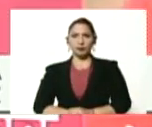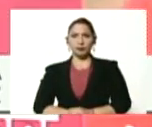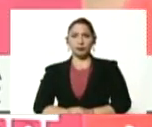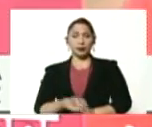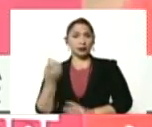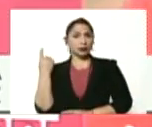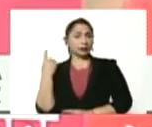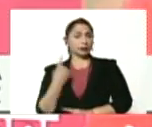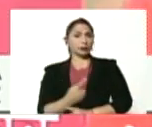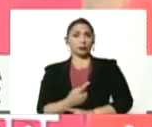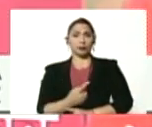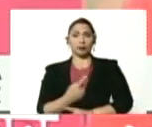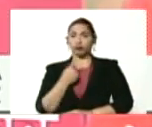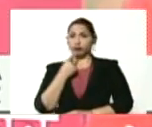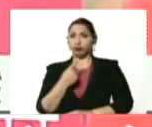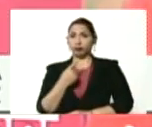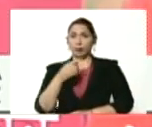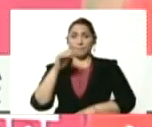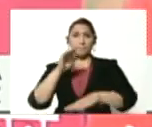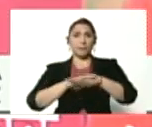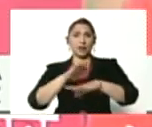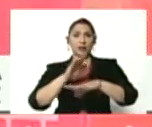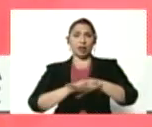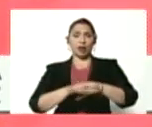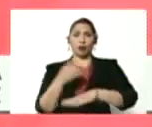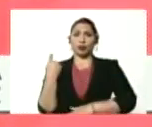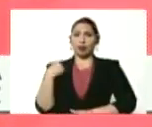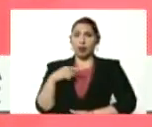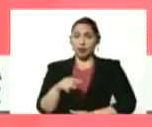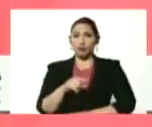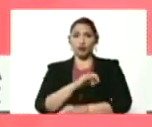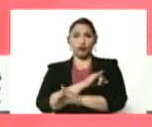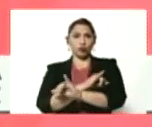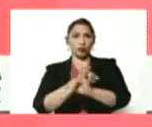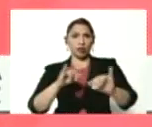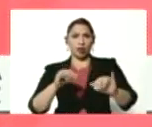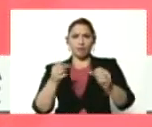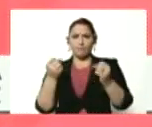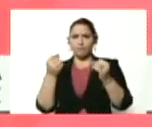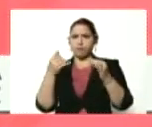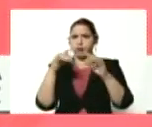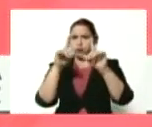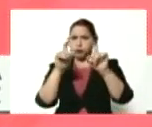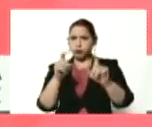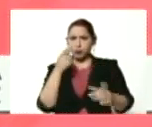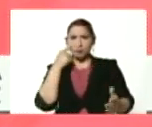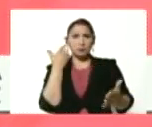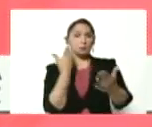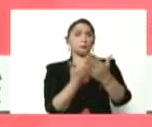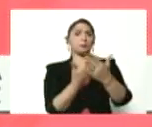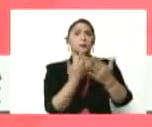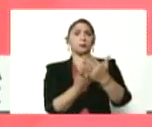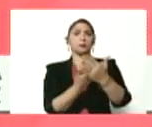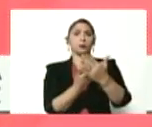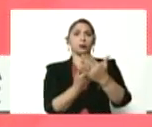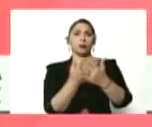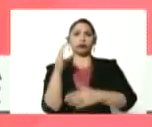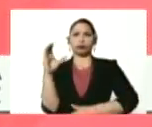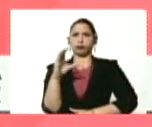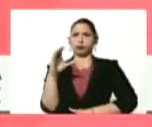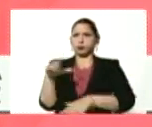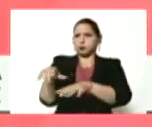que ha ocurrido, y tenemos ya innumerables pruebas de ello, la